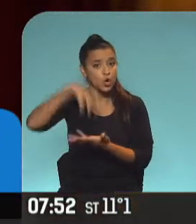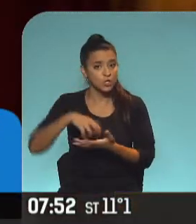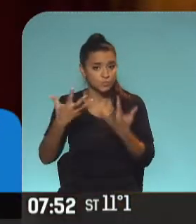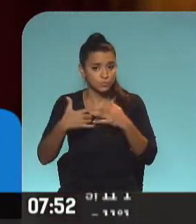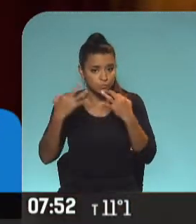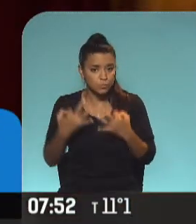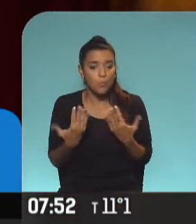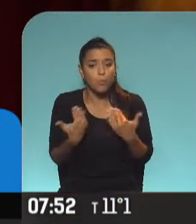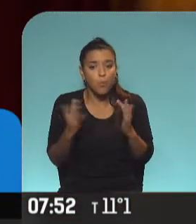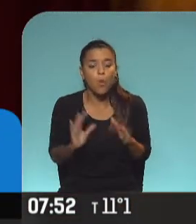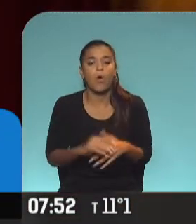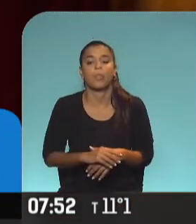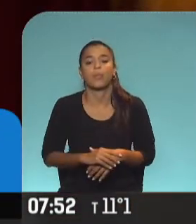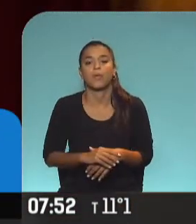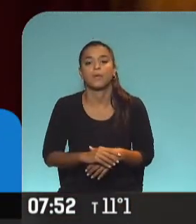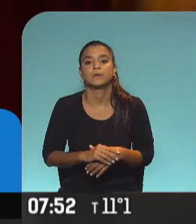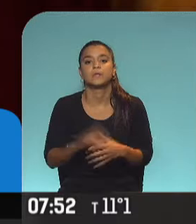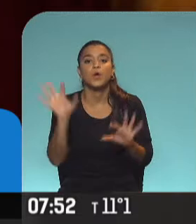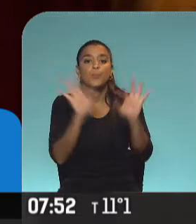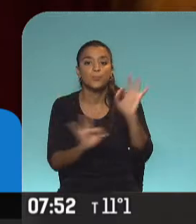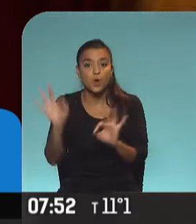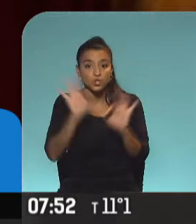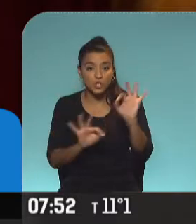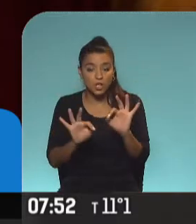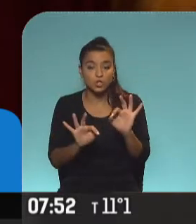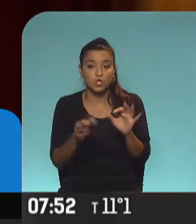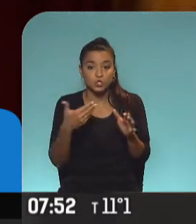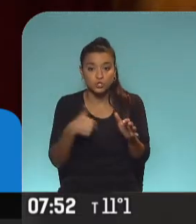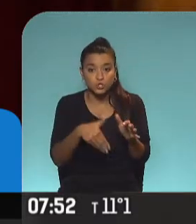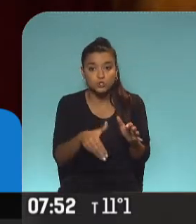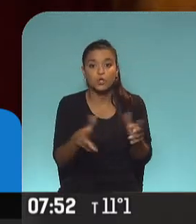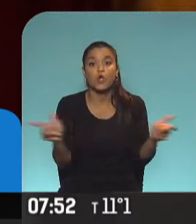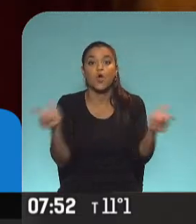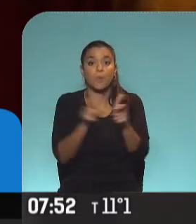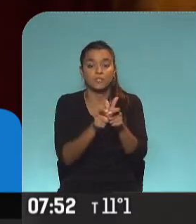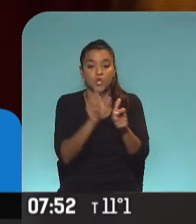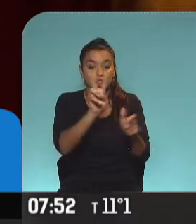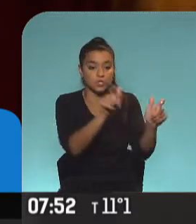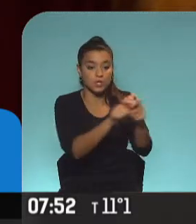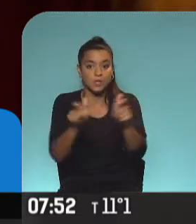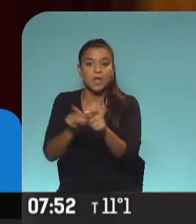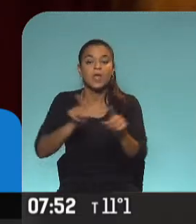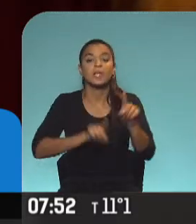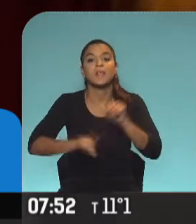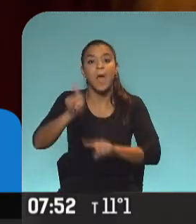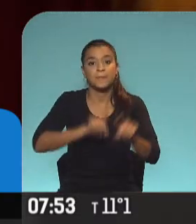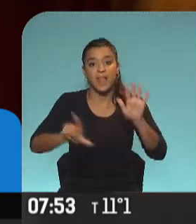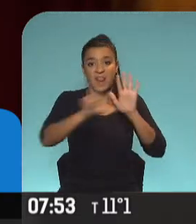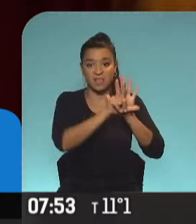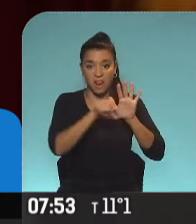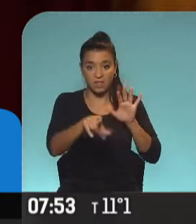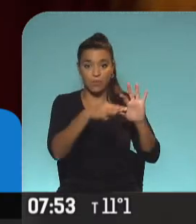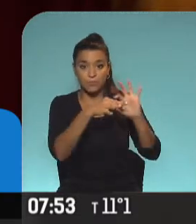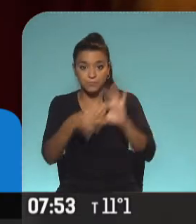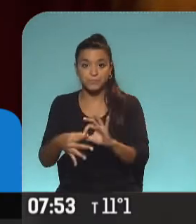funcionando, pudo tratar los proyectos de la Comisión Bicameral de Trámite Legislativo que estaban vinculados